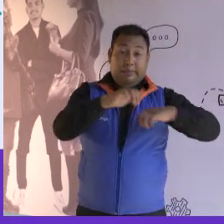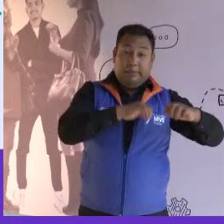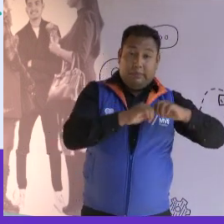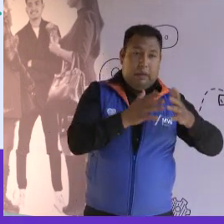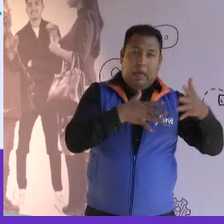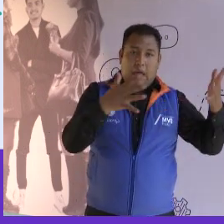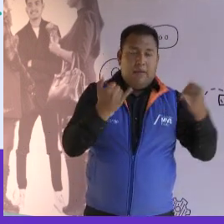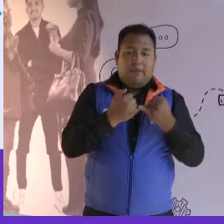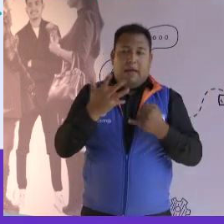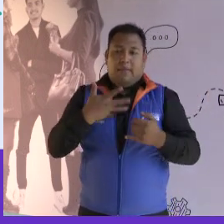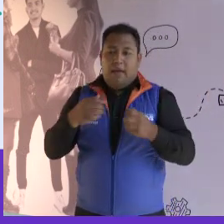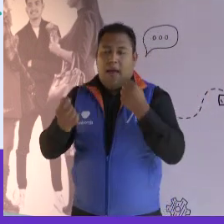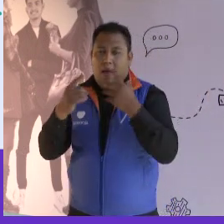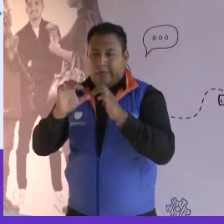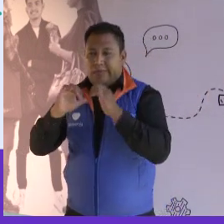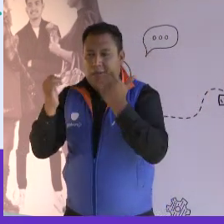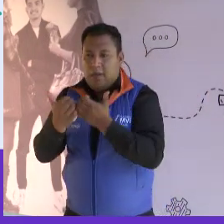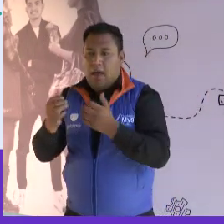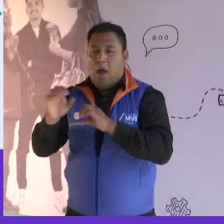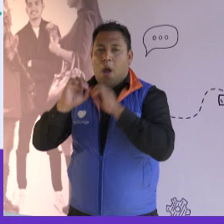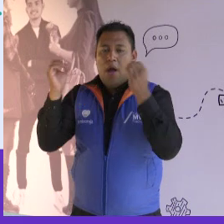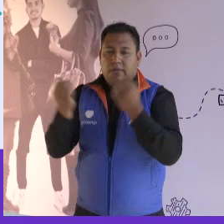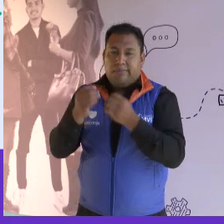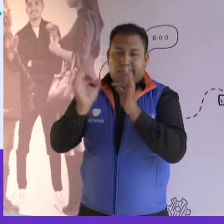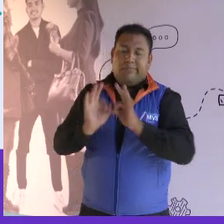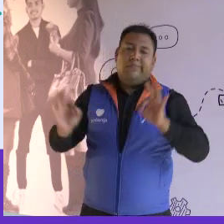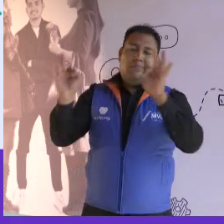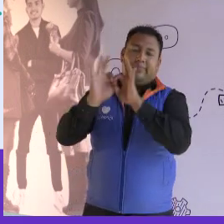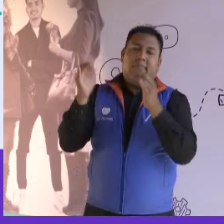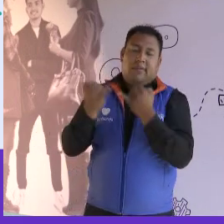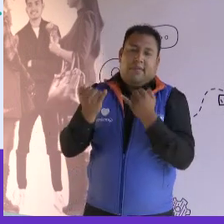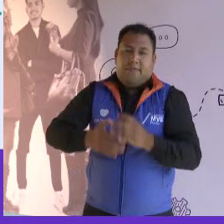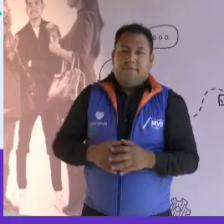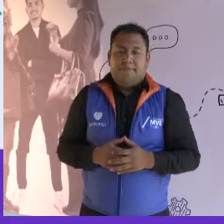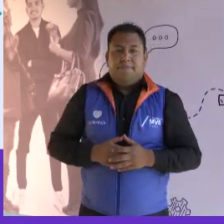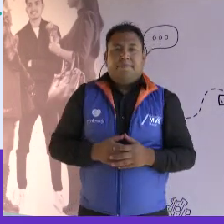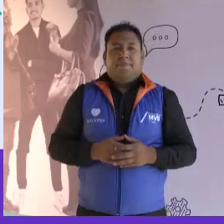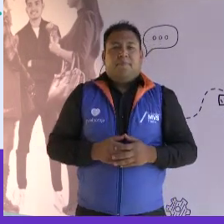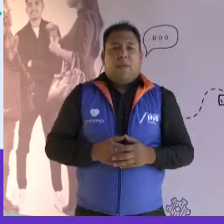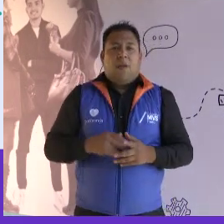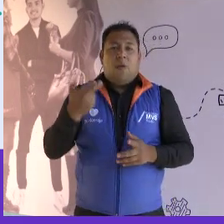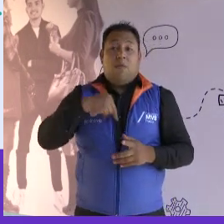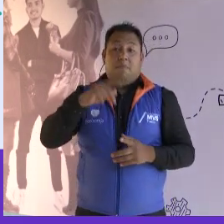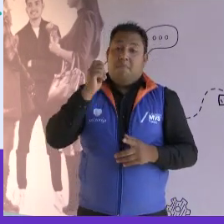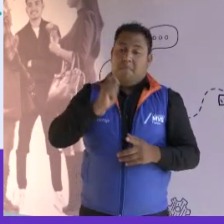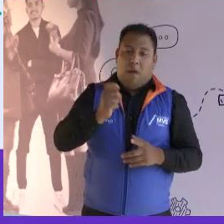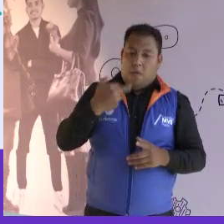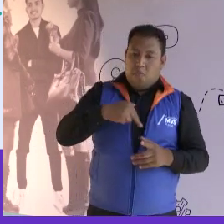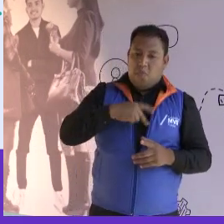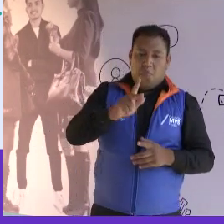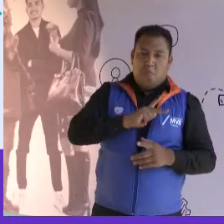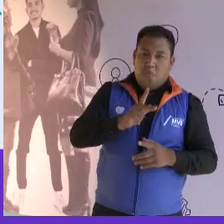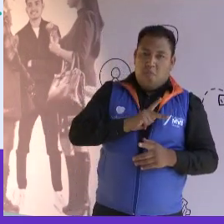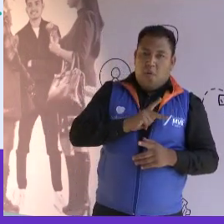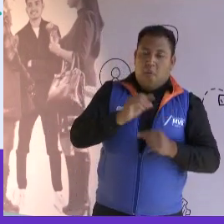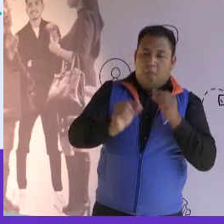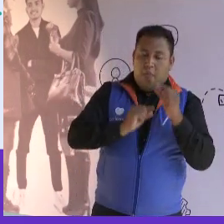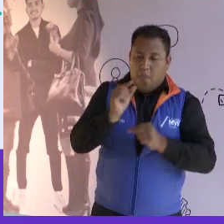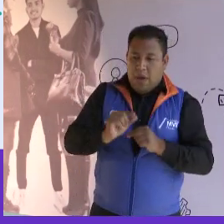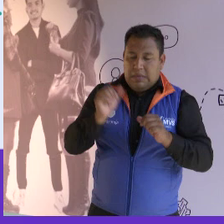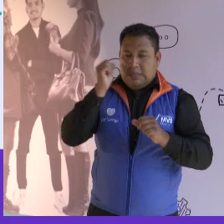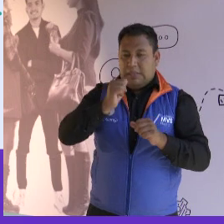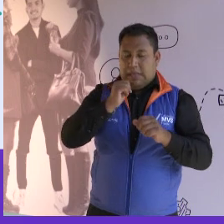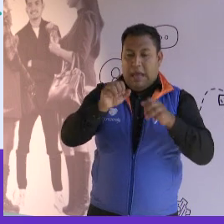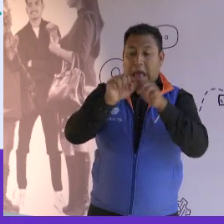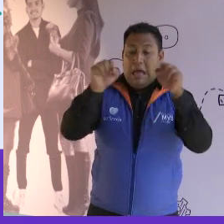todos los tamaños. Y bueno, pues es como, a nosotros nos ha funcionado mucho el trabajo en red, el sistematizar, el generar un